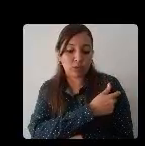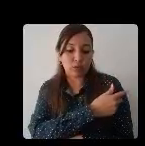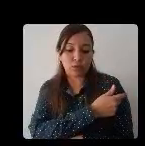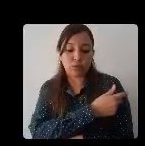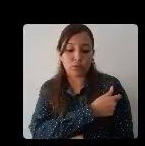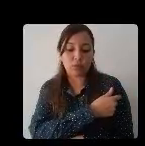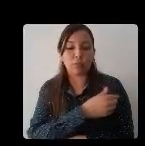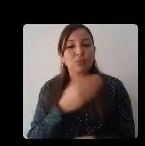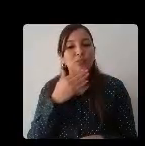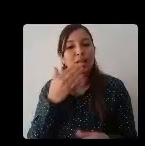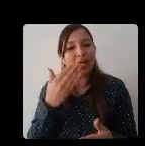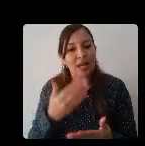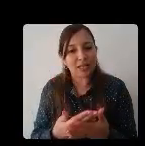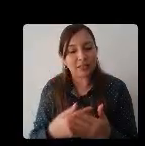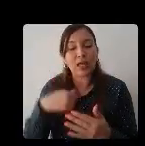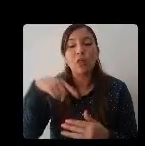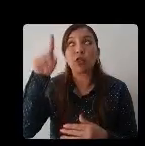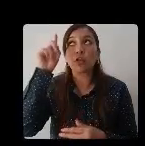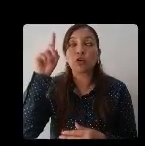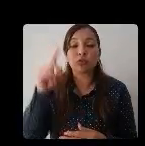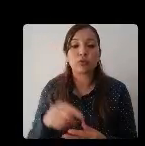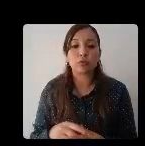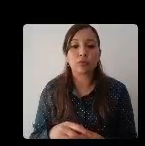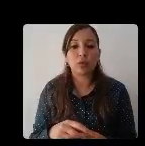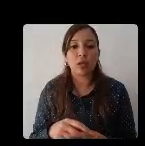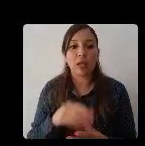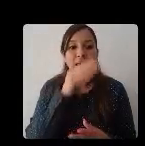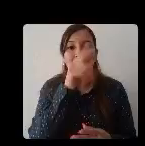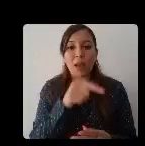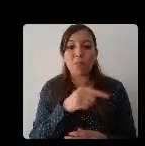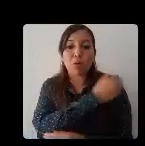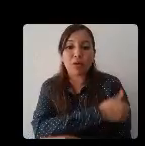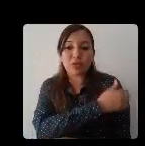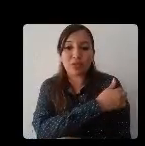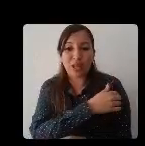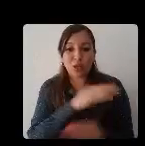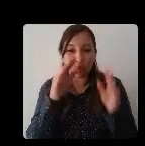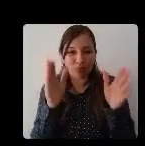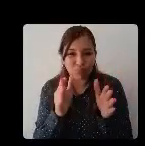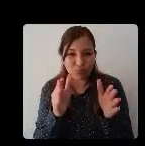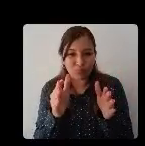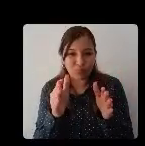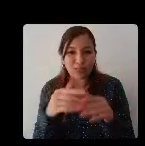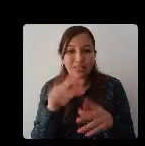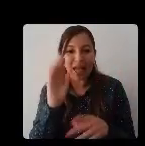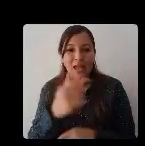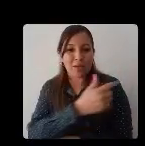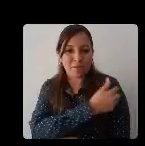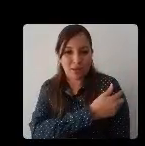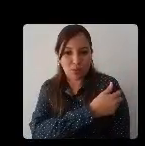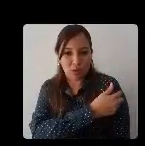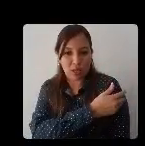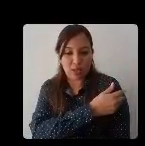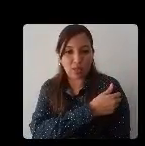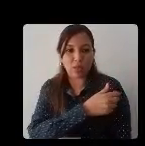que eso también nos permite un poquito podernos estar más seguros, ¿no? Con esta